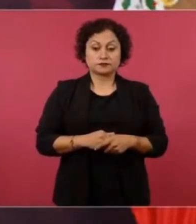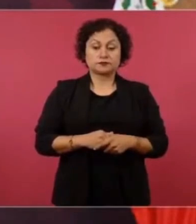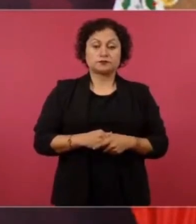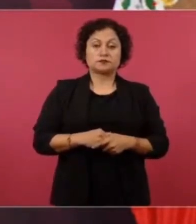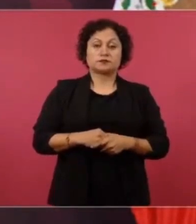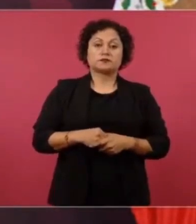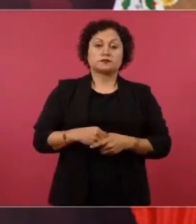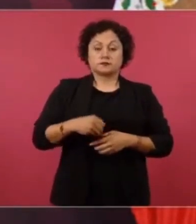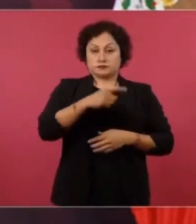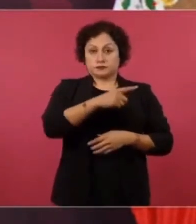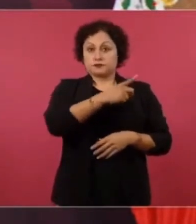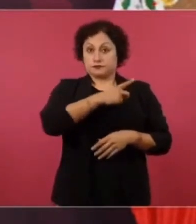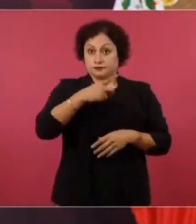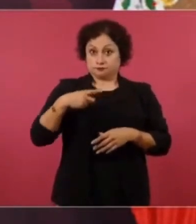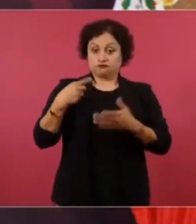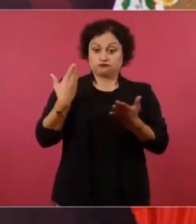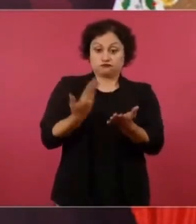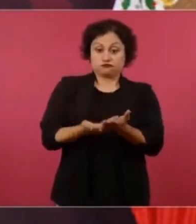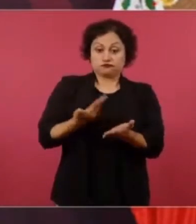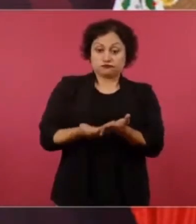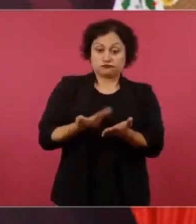aporte pruebas y que además